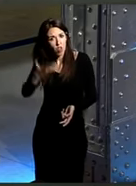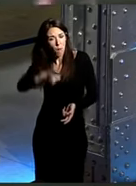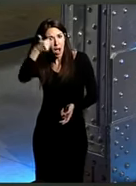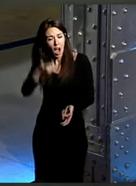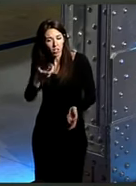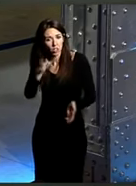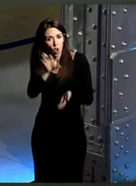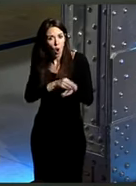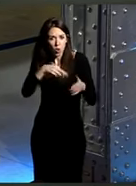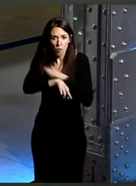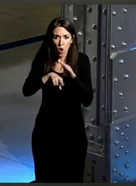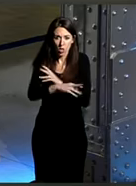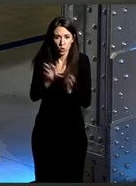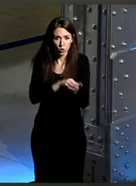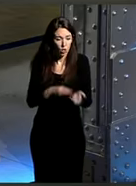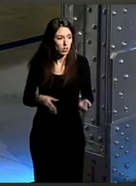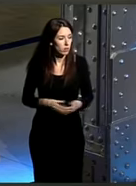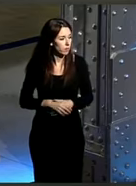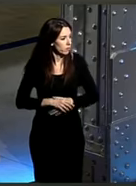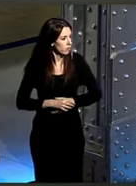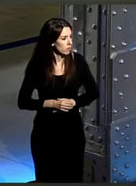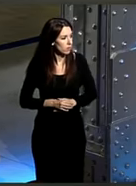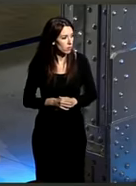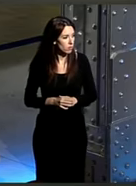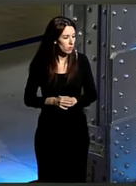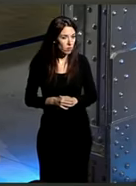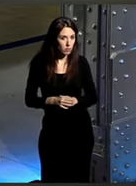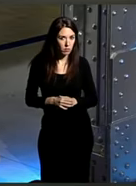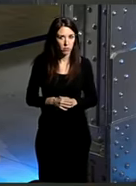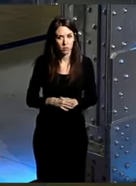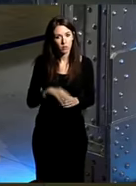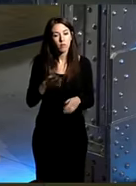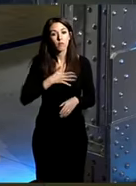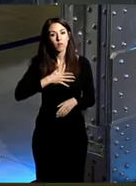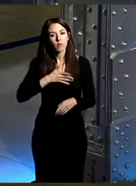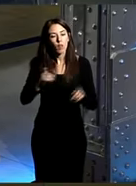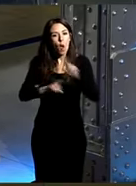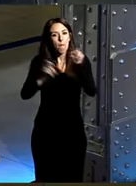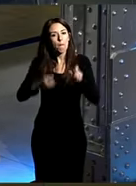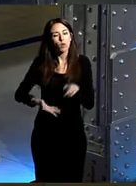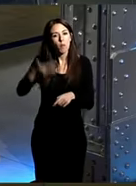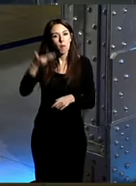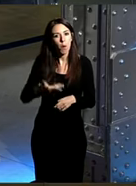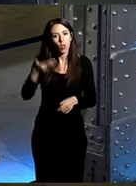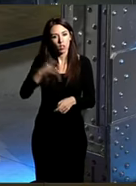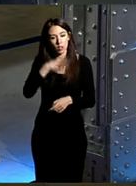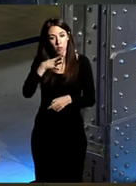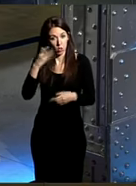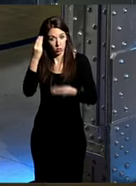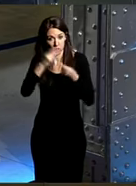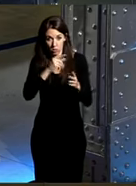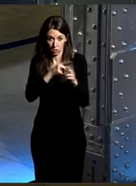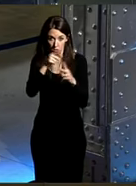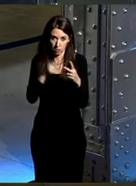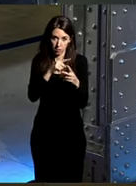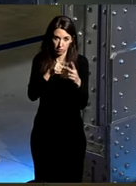en cómo se recombinan los recursos. Sí, a mí me parece una pregunta muy importante. Y dos